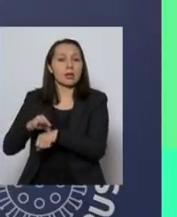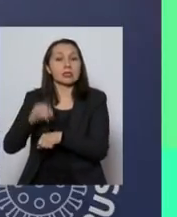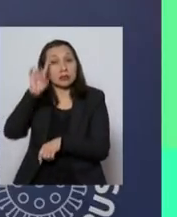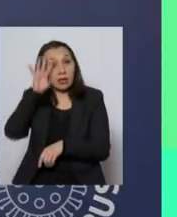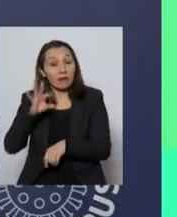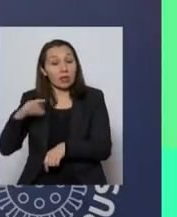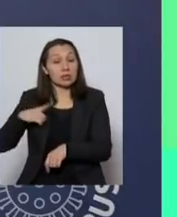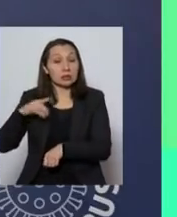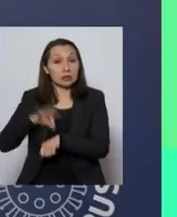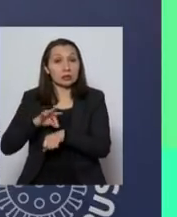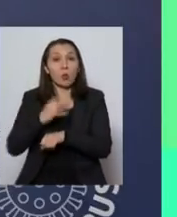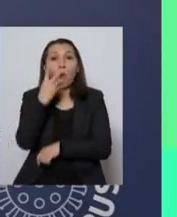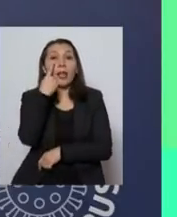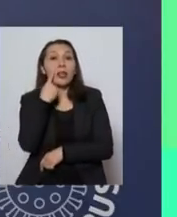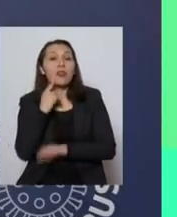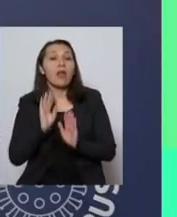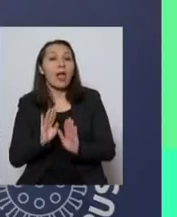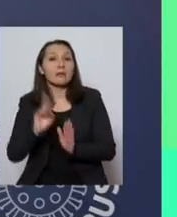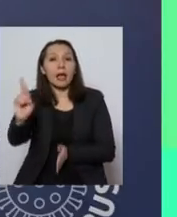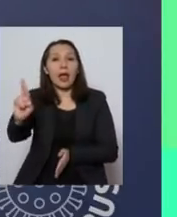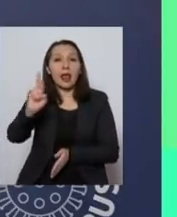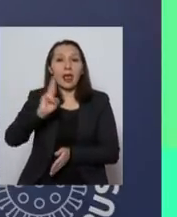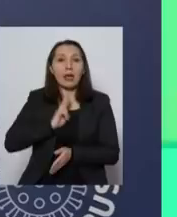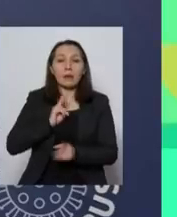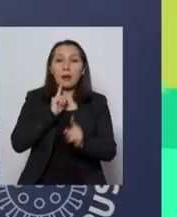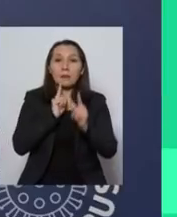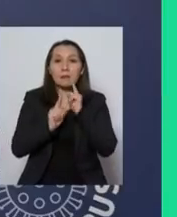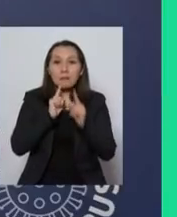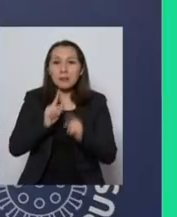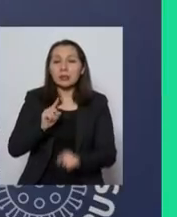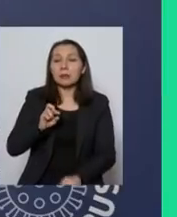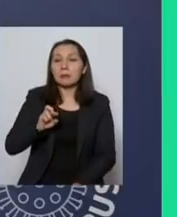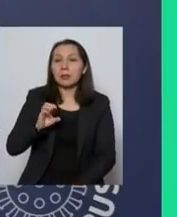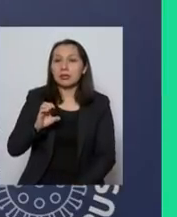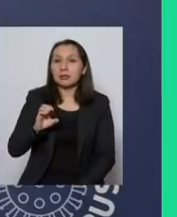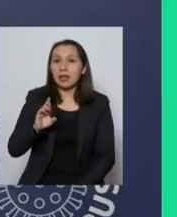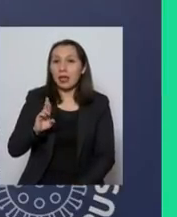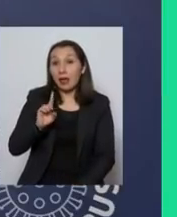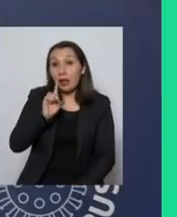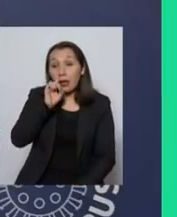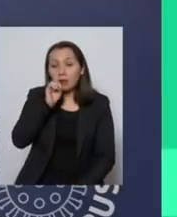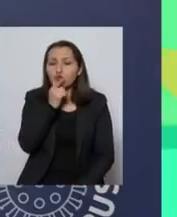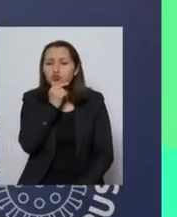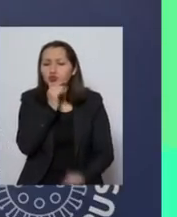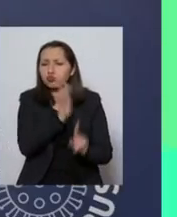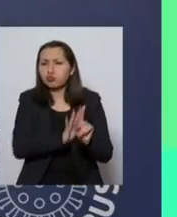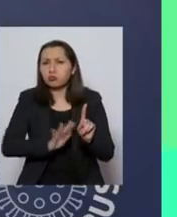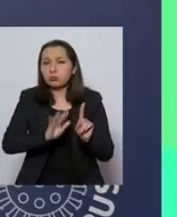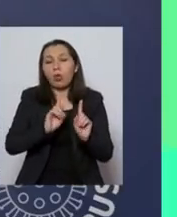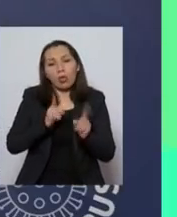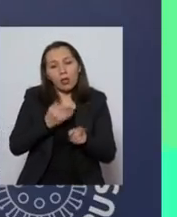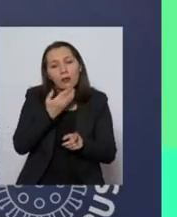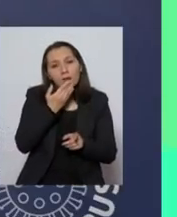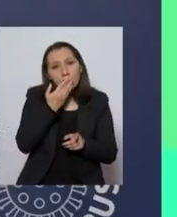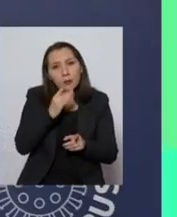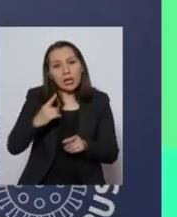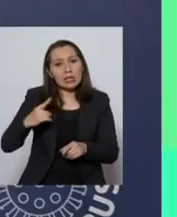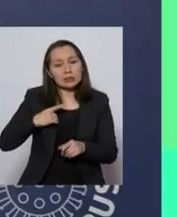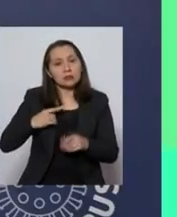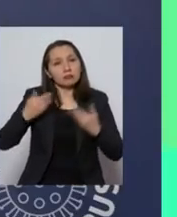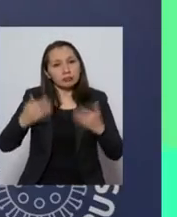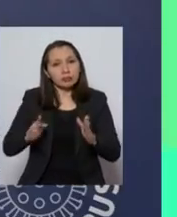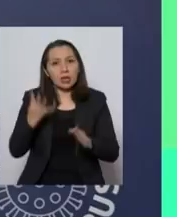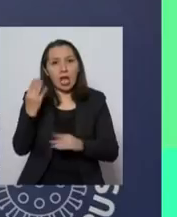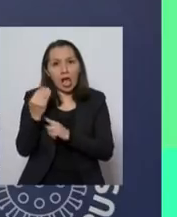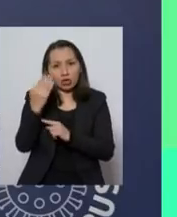que hay licencias de 4 días para quienes están a la espera de sus resultados de PCR. Son casos sospechosos. ¿No deberían ser en este caso las licencias ya